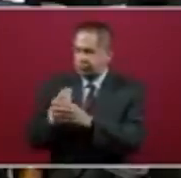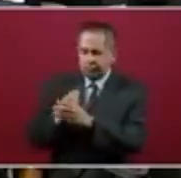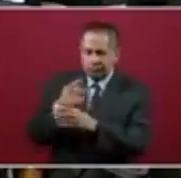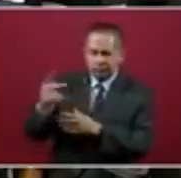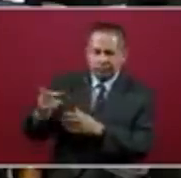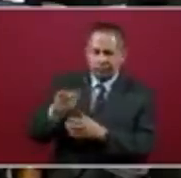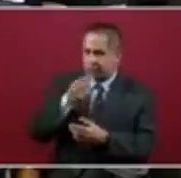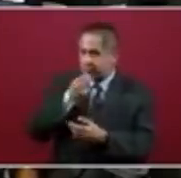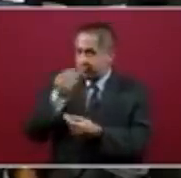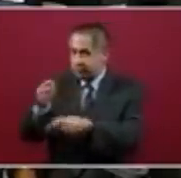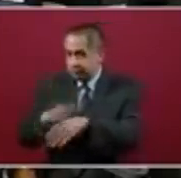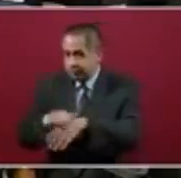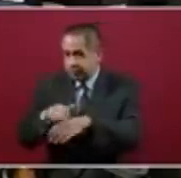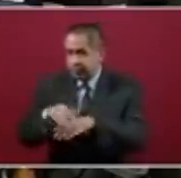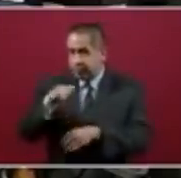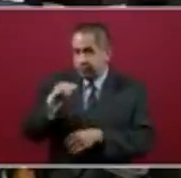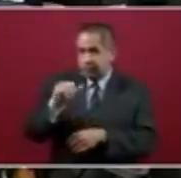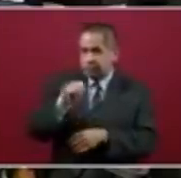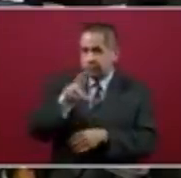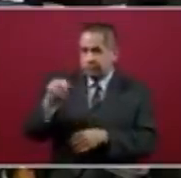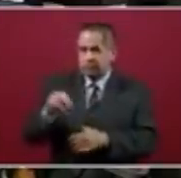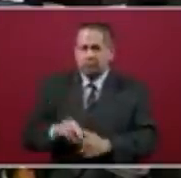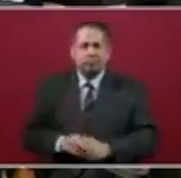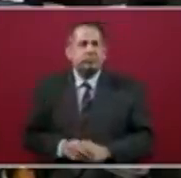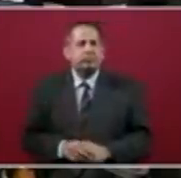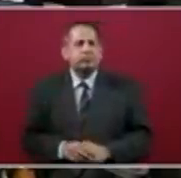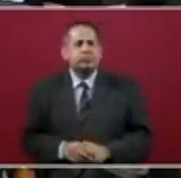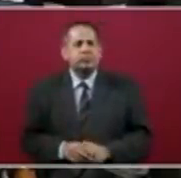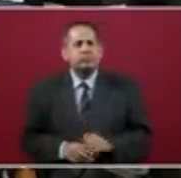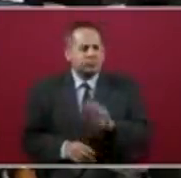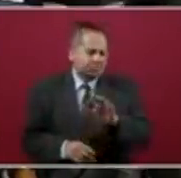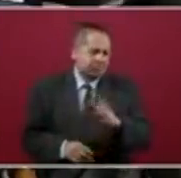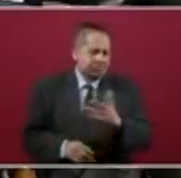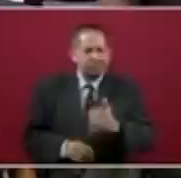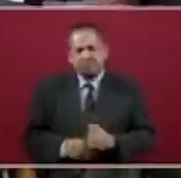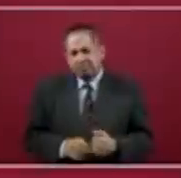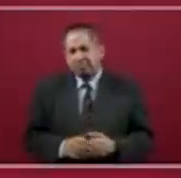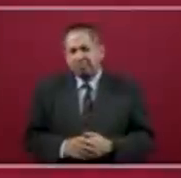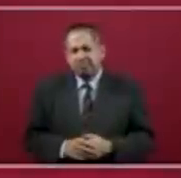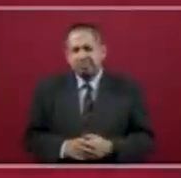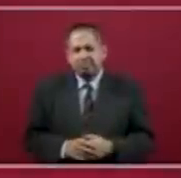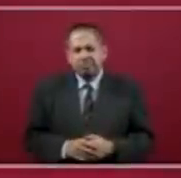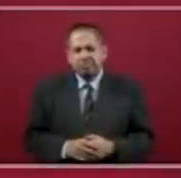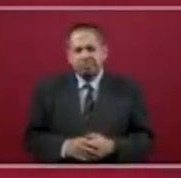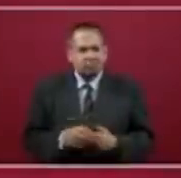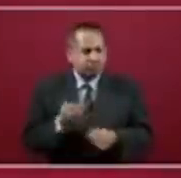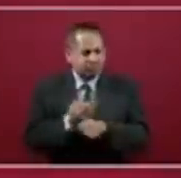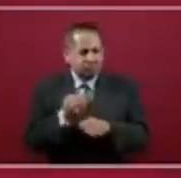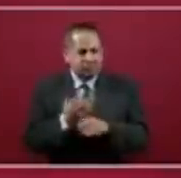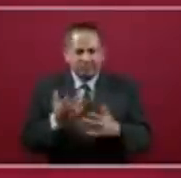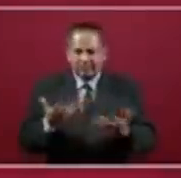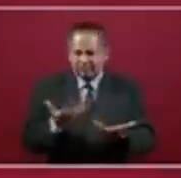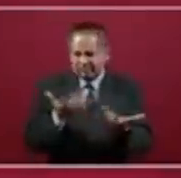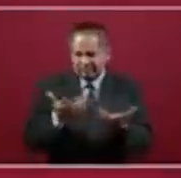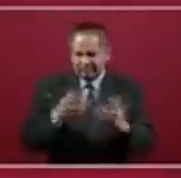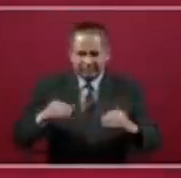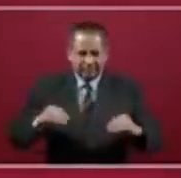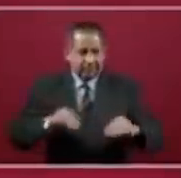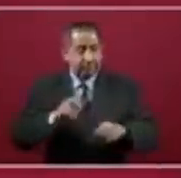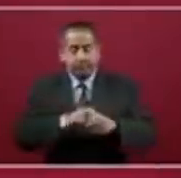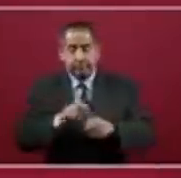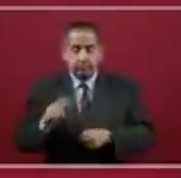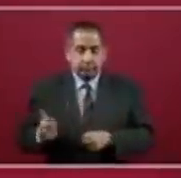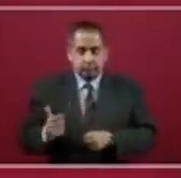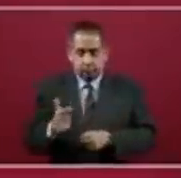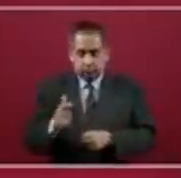seguridad, ¿le han dado información sobre el marro? Ah, sí, es una acción que se está llevando a cabo en Guanajuato